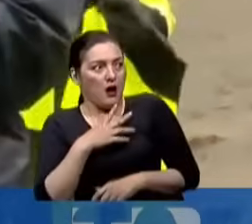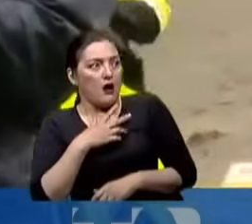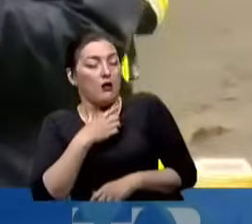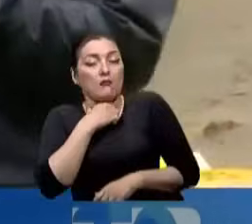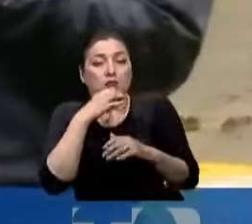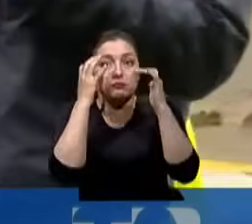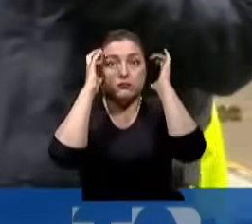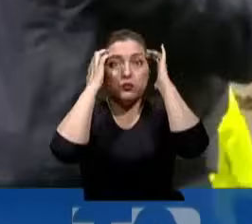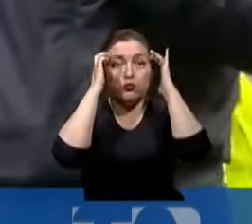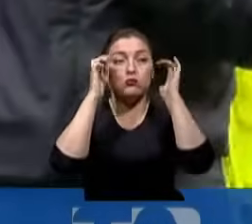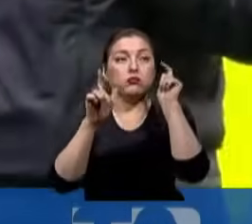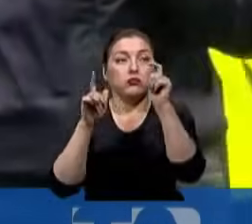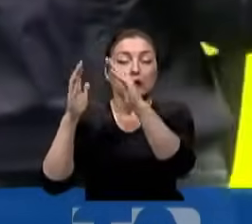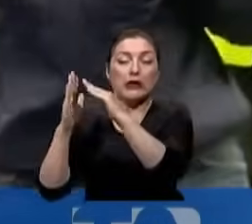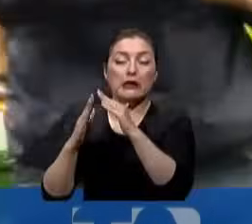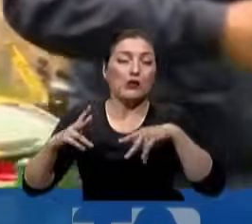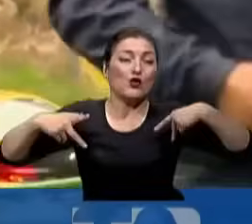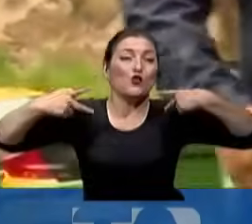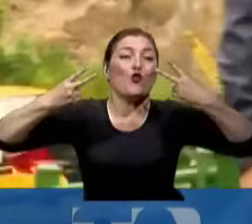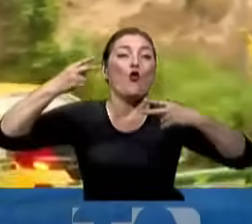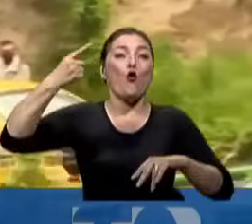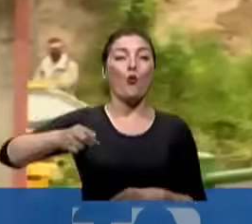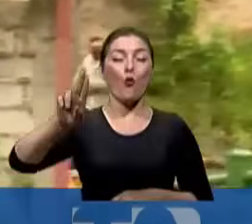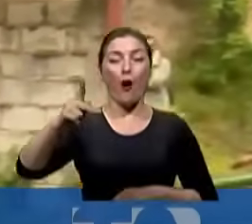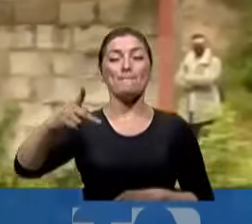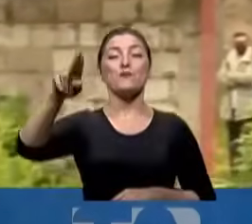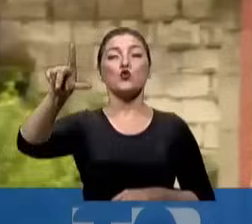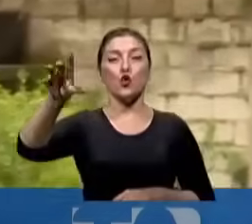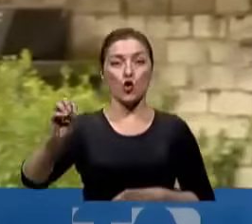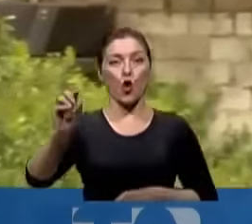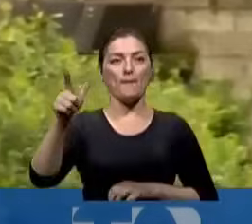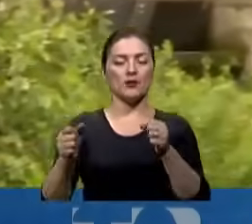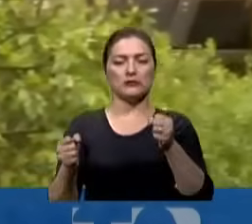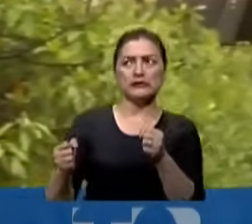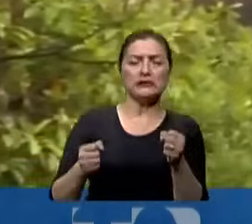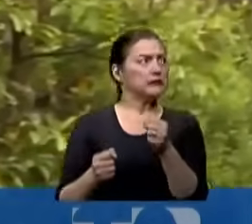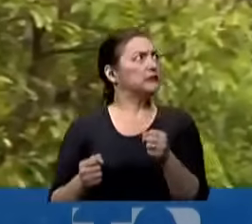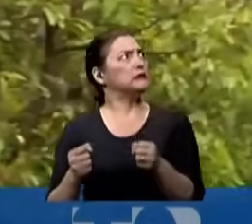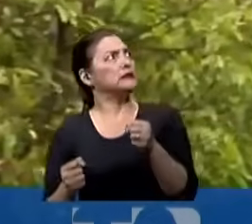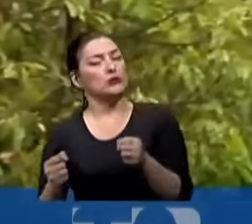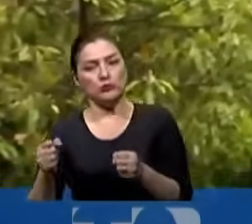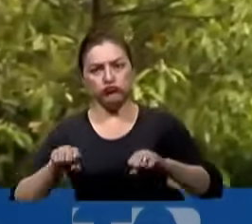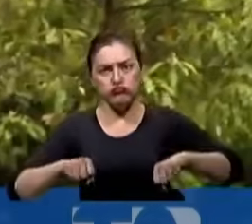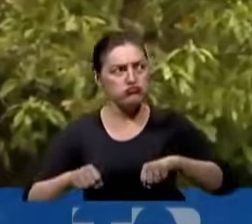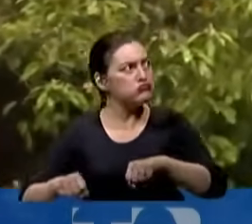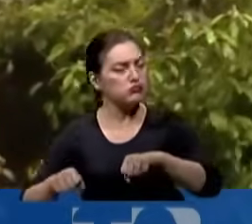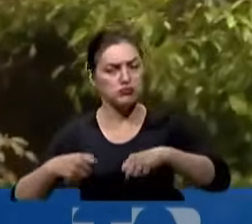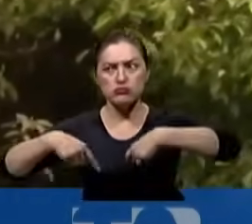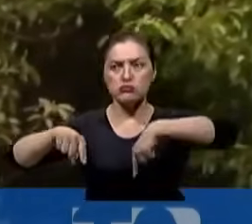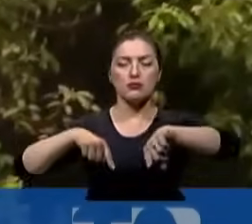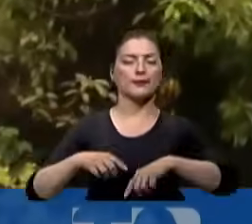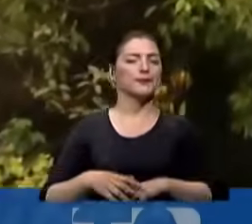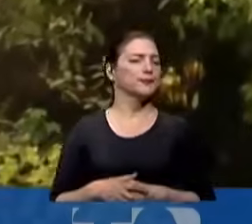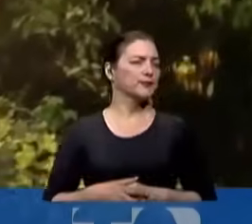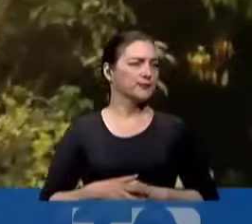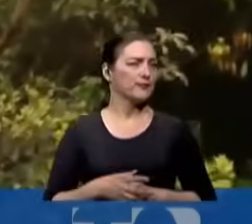a los moradores de Huápulo y también a los transeúntes, a los conductores que diariamente transitan por este sector. Ahí